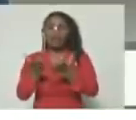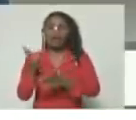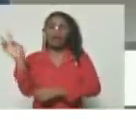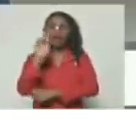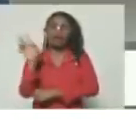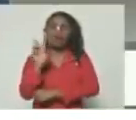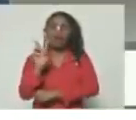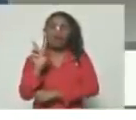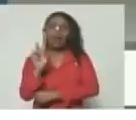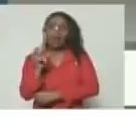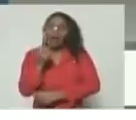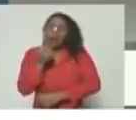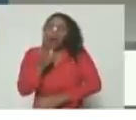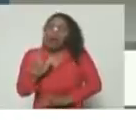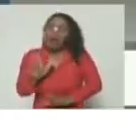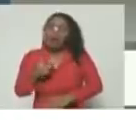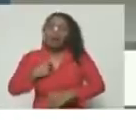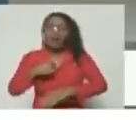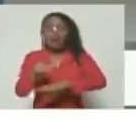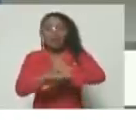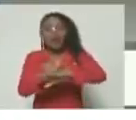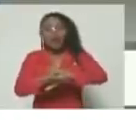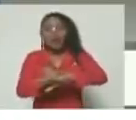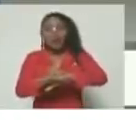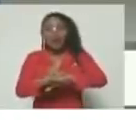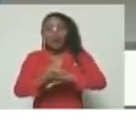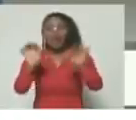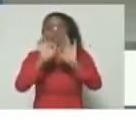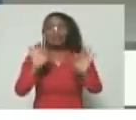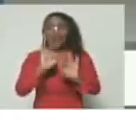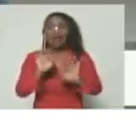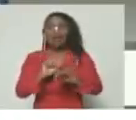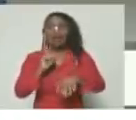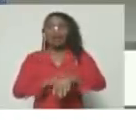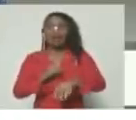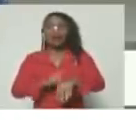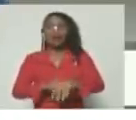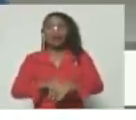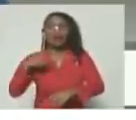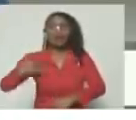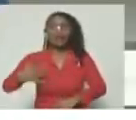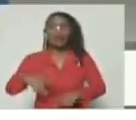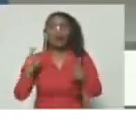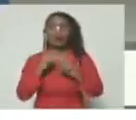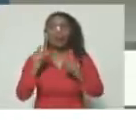venezolanos. Bueno, disculpen lo largo, nadie me señaló cuántos minutos tenía el derecho de hablar.